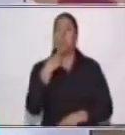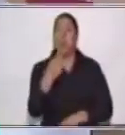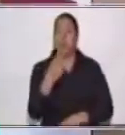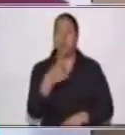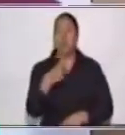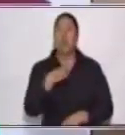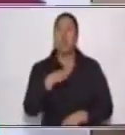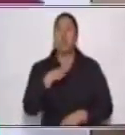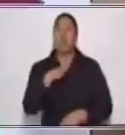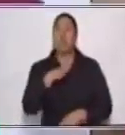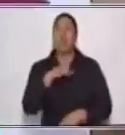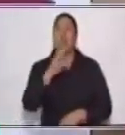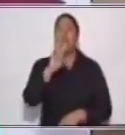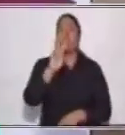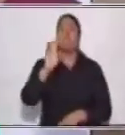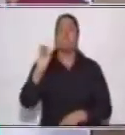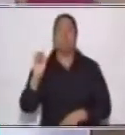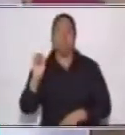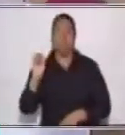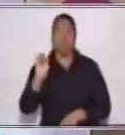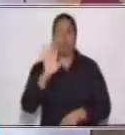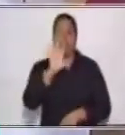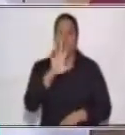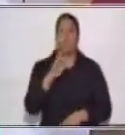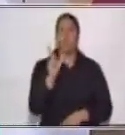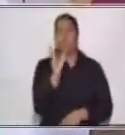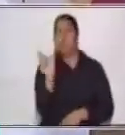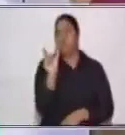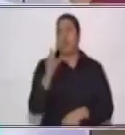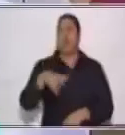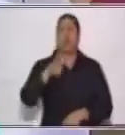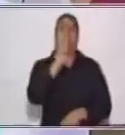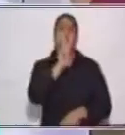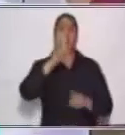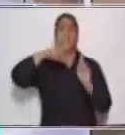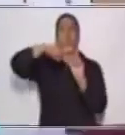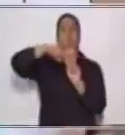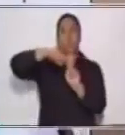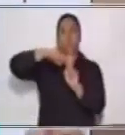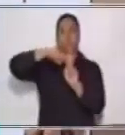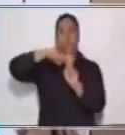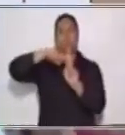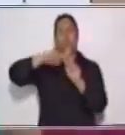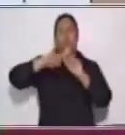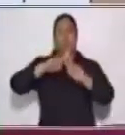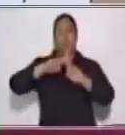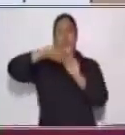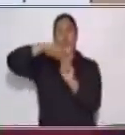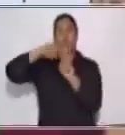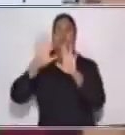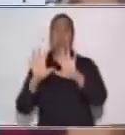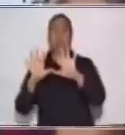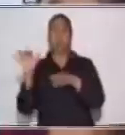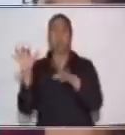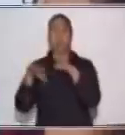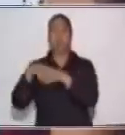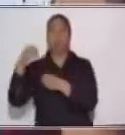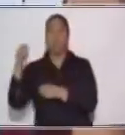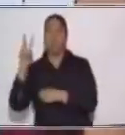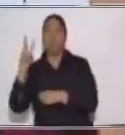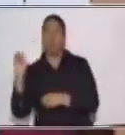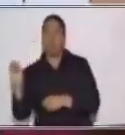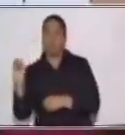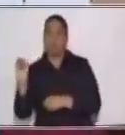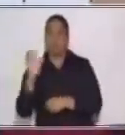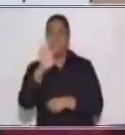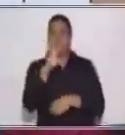20. Nuestra ecuación entonces es 2x más 10 igual a 20. Sustituyamos. Para x